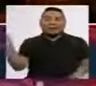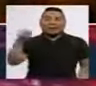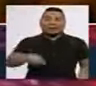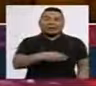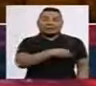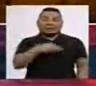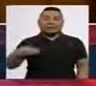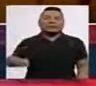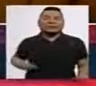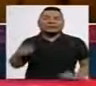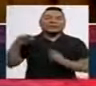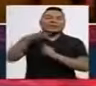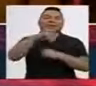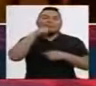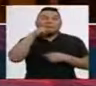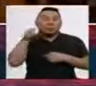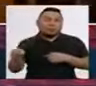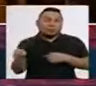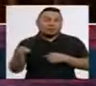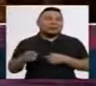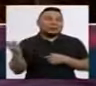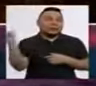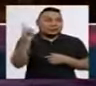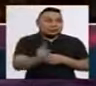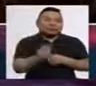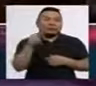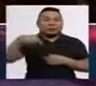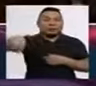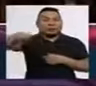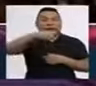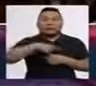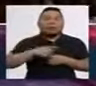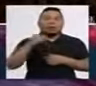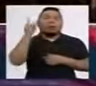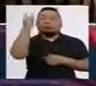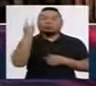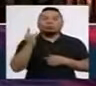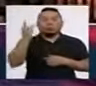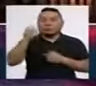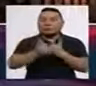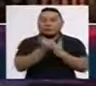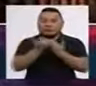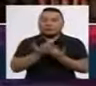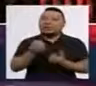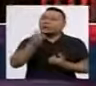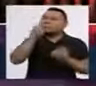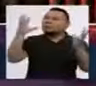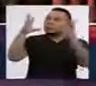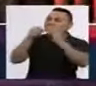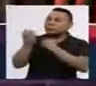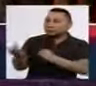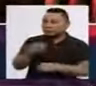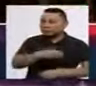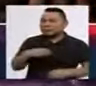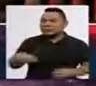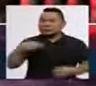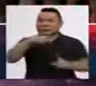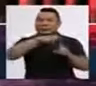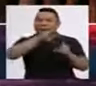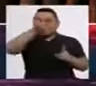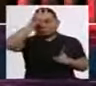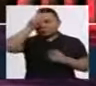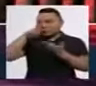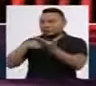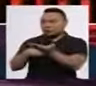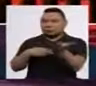cuente, también porque se ha declarado en emergencia esta zona de Lima Norte. Ministra, buenas noches, estamos en vivo para TV Perú. Cuéntenos, ¿cuál es